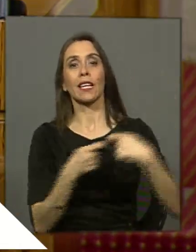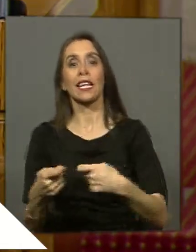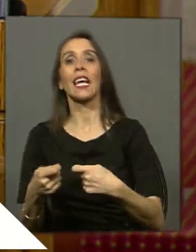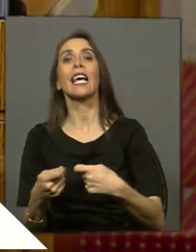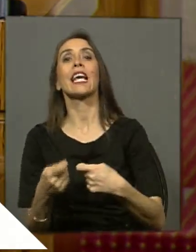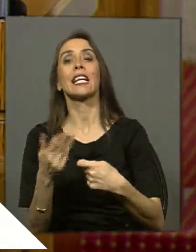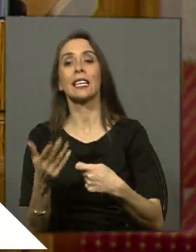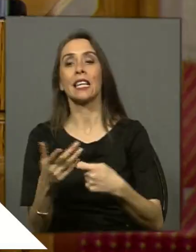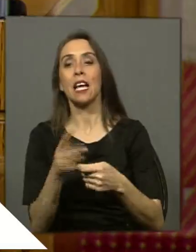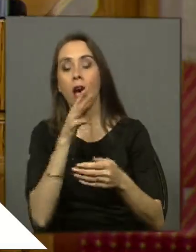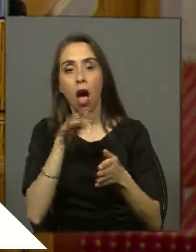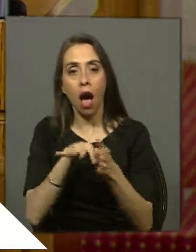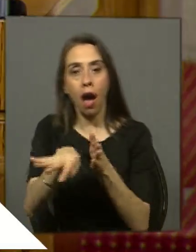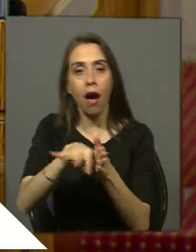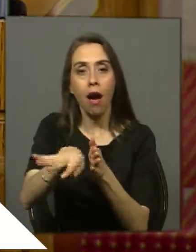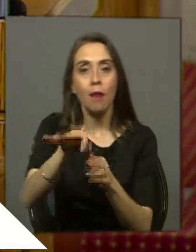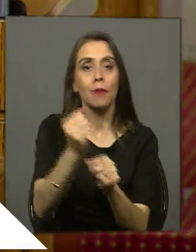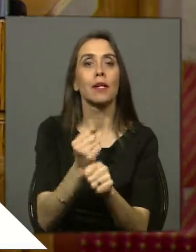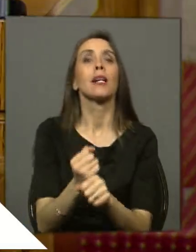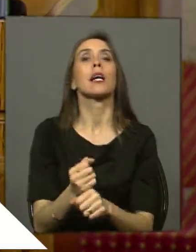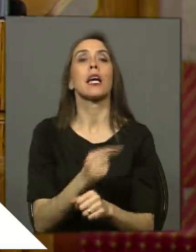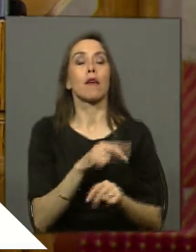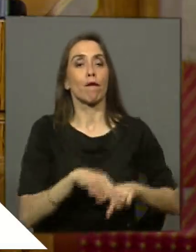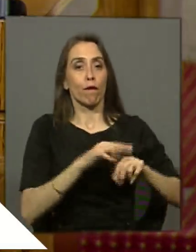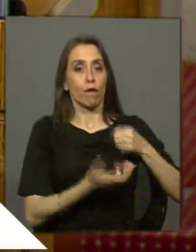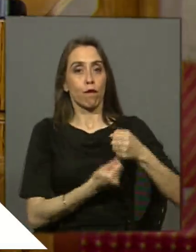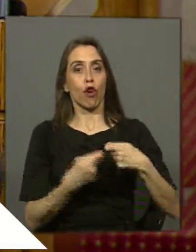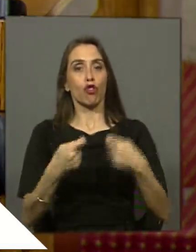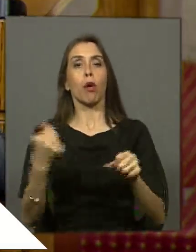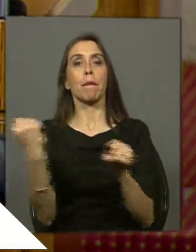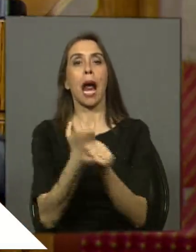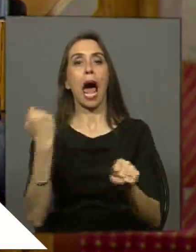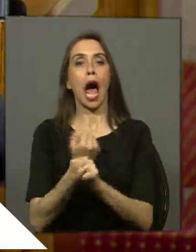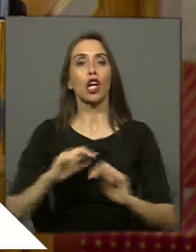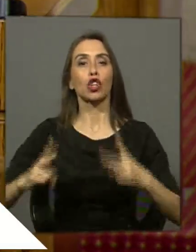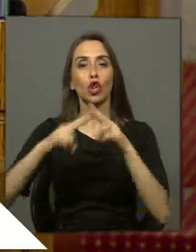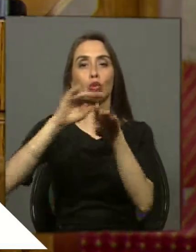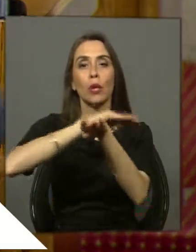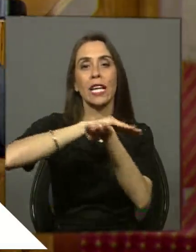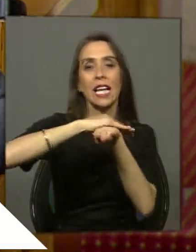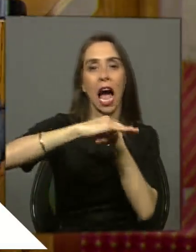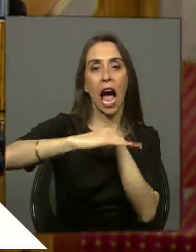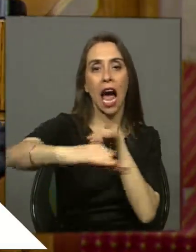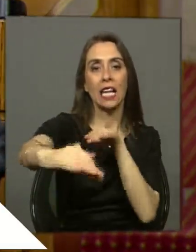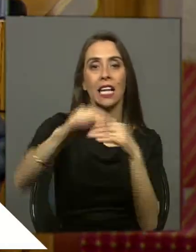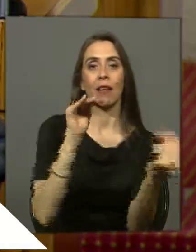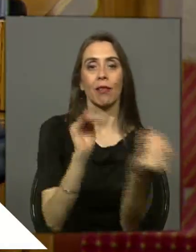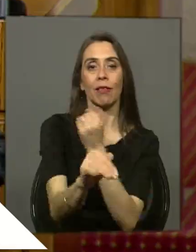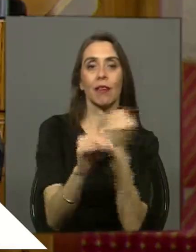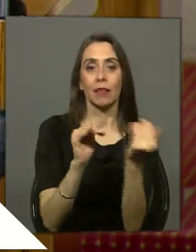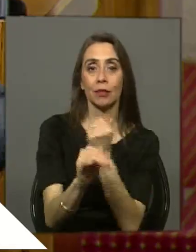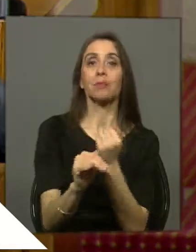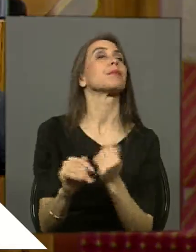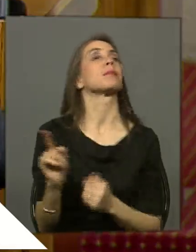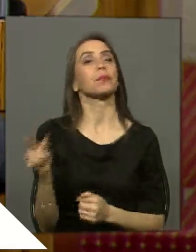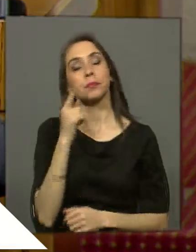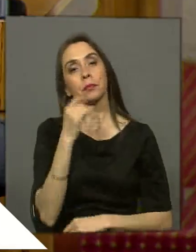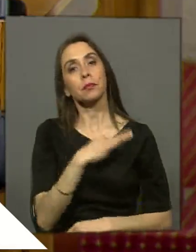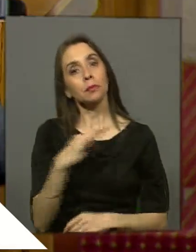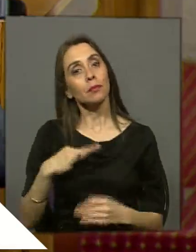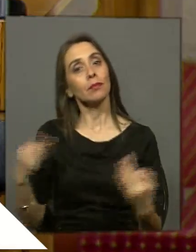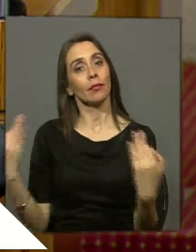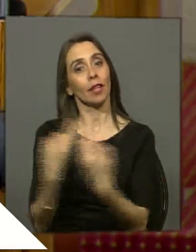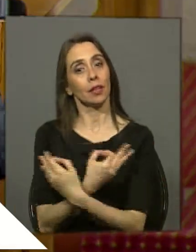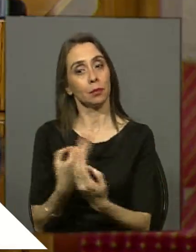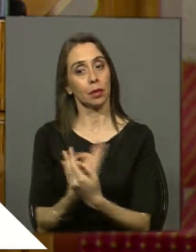permitir que puedan invertir en carreteras porque tienen la capacidad como nos explicaba el ministro recién al